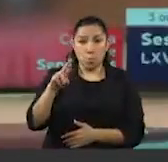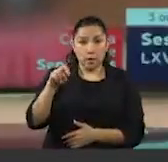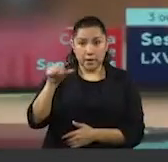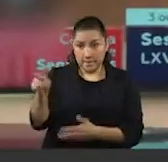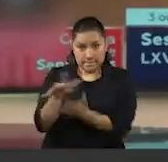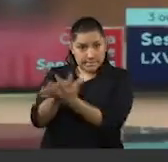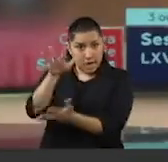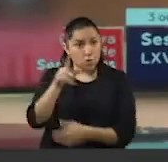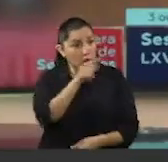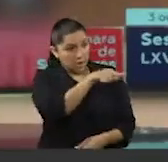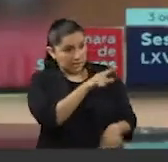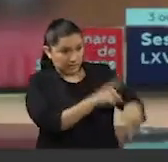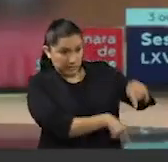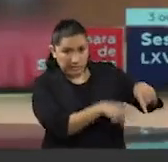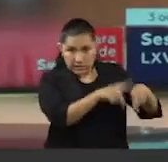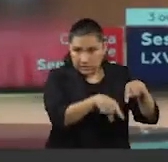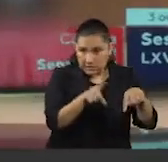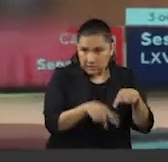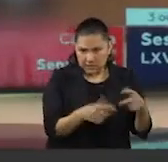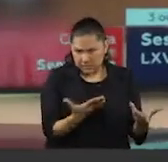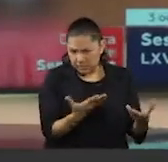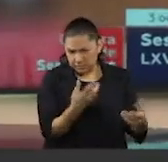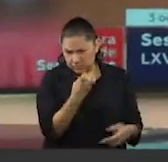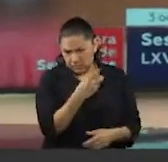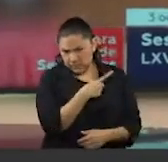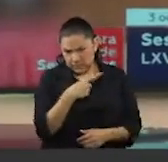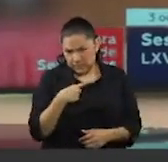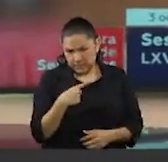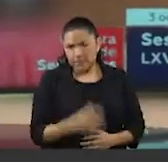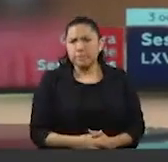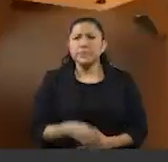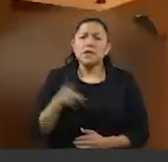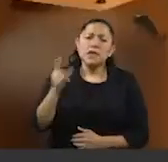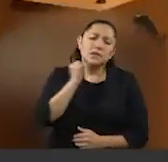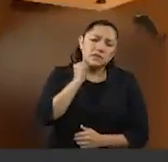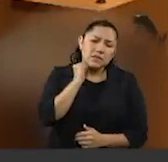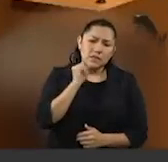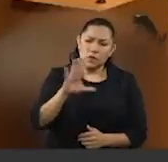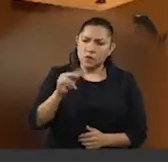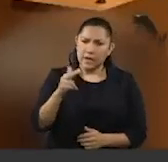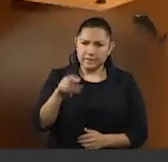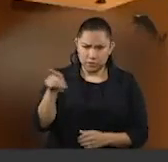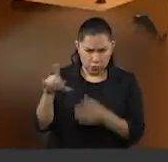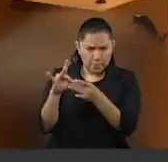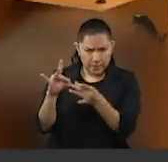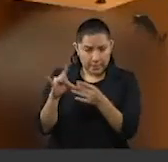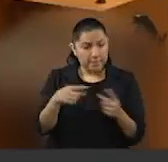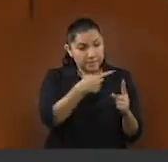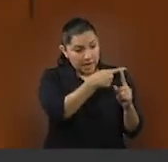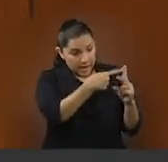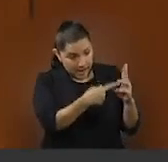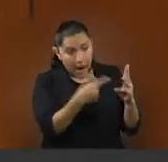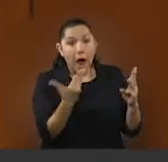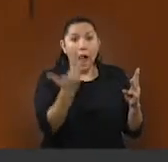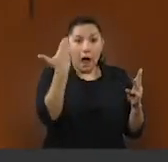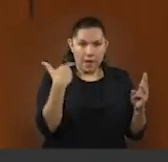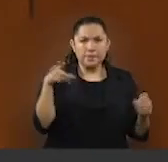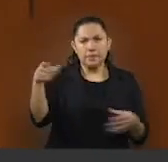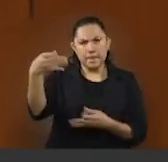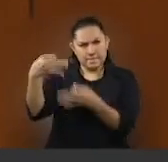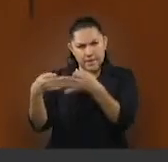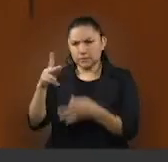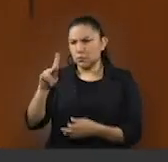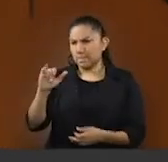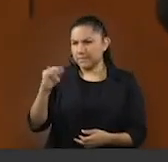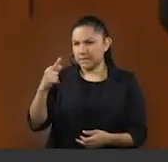El senador de Morena, César Carabioto, recordó que las tres propuestas de la terna han colaborado con el magistrado Felipe de la Mata Pizaña. Por tales